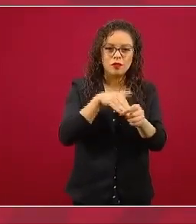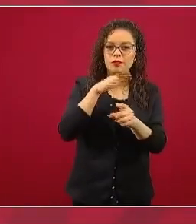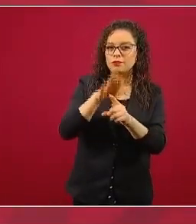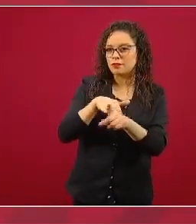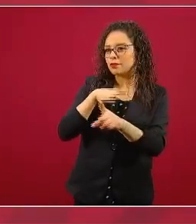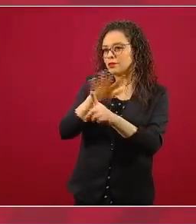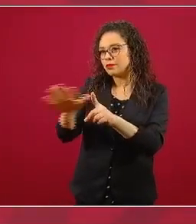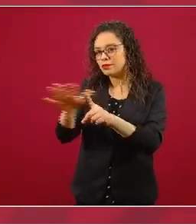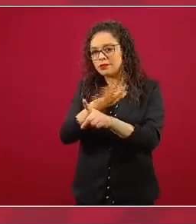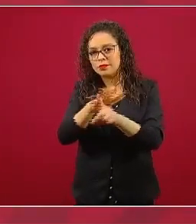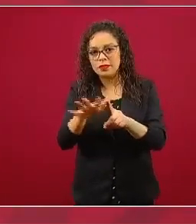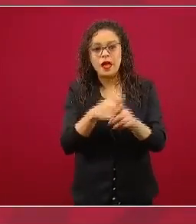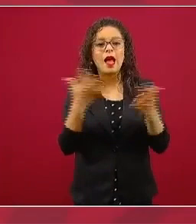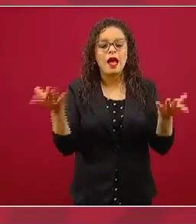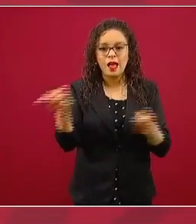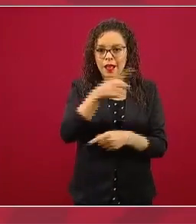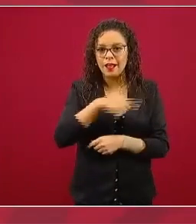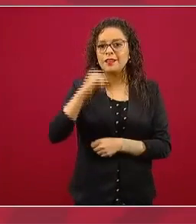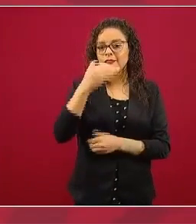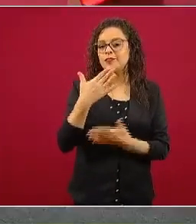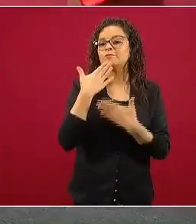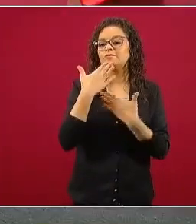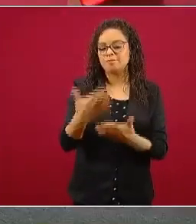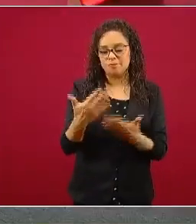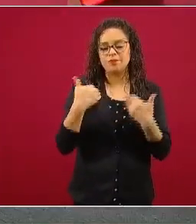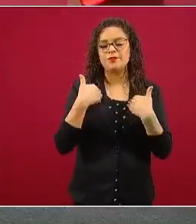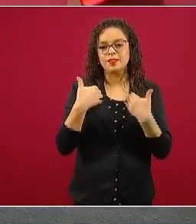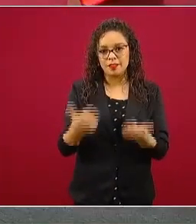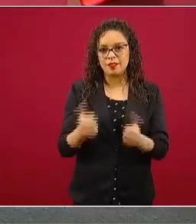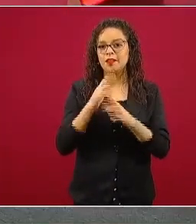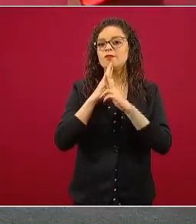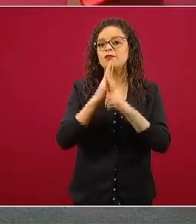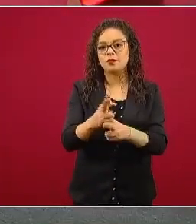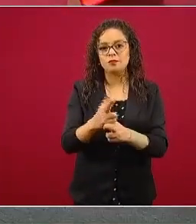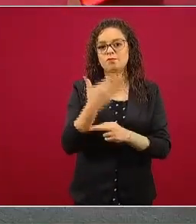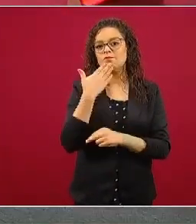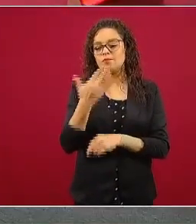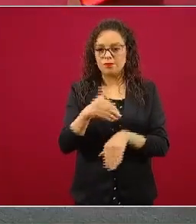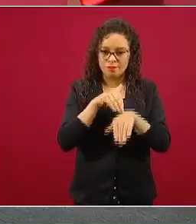y la gente ha respondido. Entonces, seguimos así.